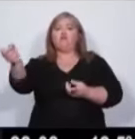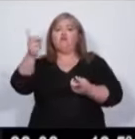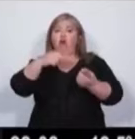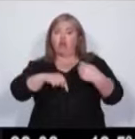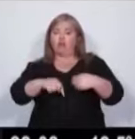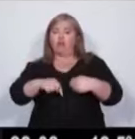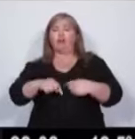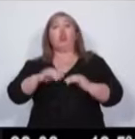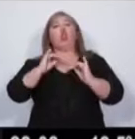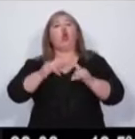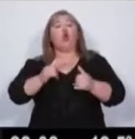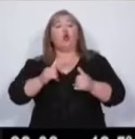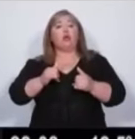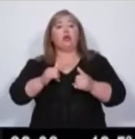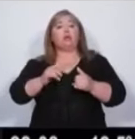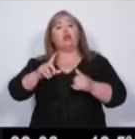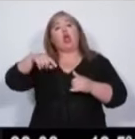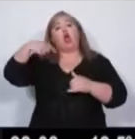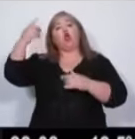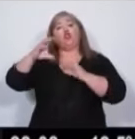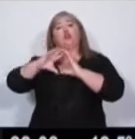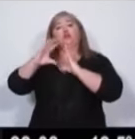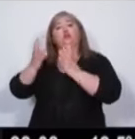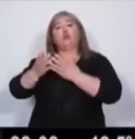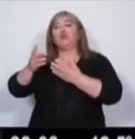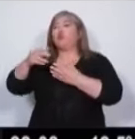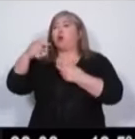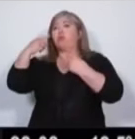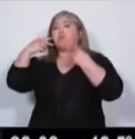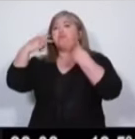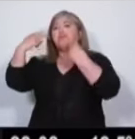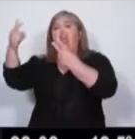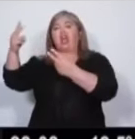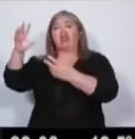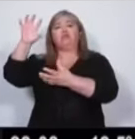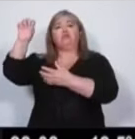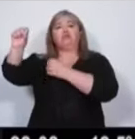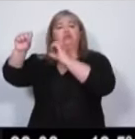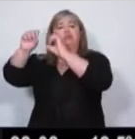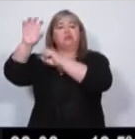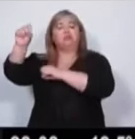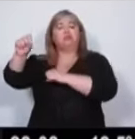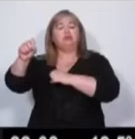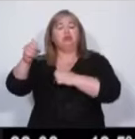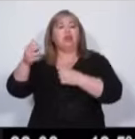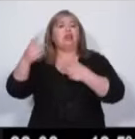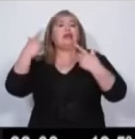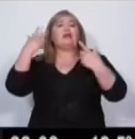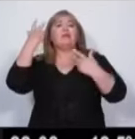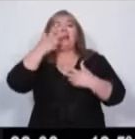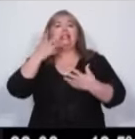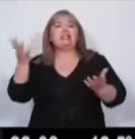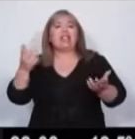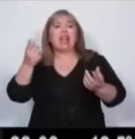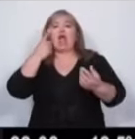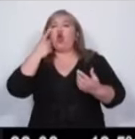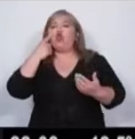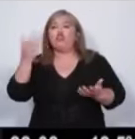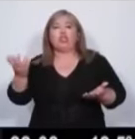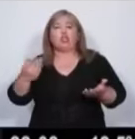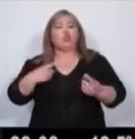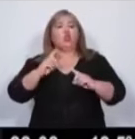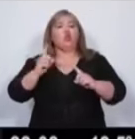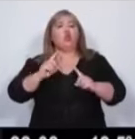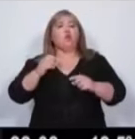del mundo lo hagan por placer, pero no expulsados de su provincia por falta de oportunidades. La Unión Mendocina no es un espacio